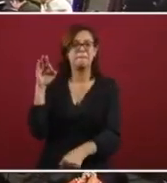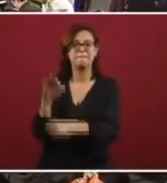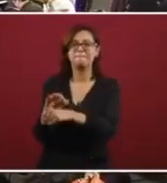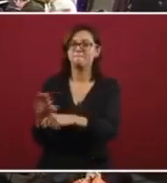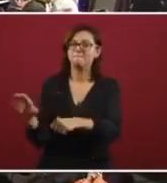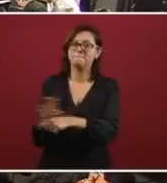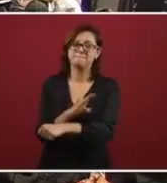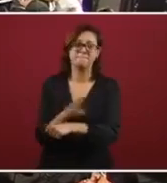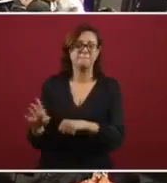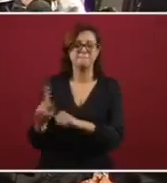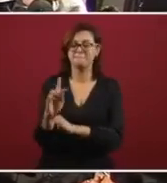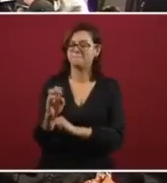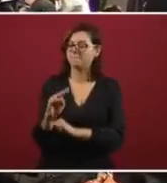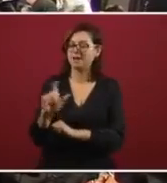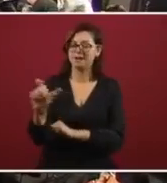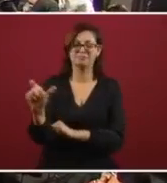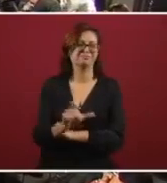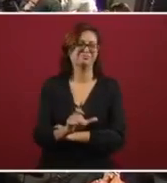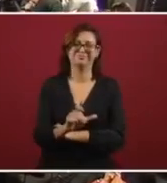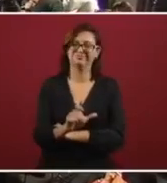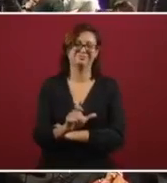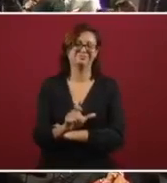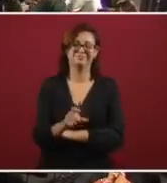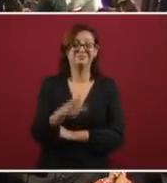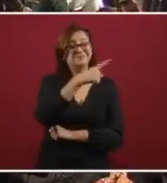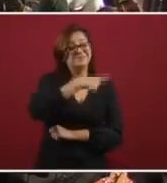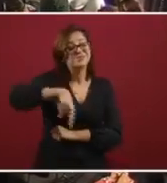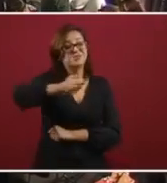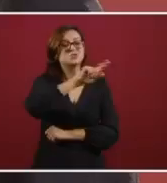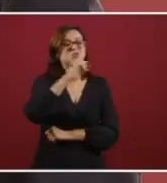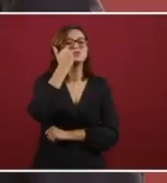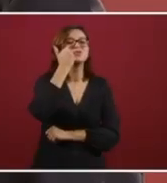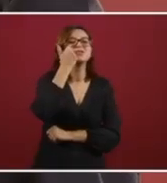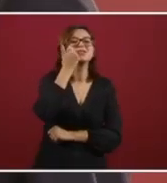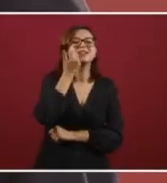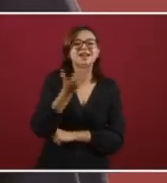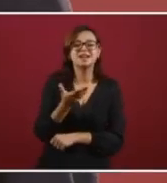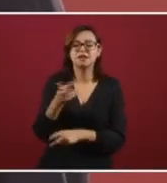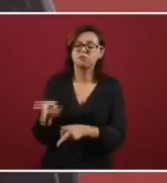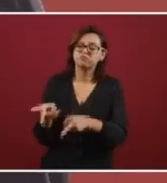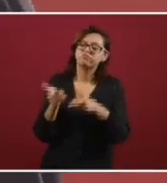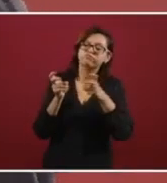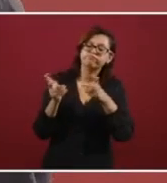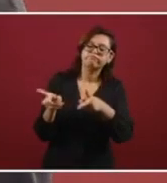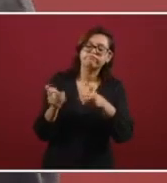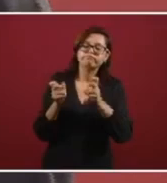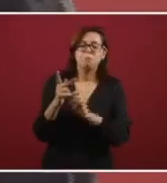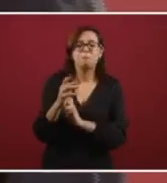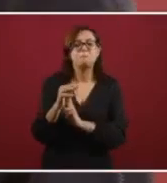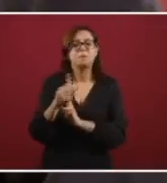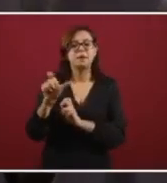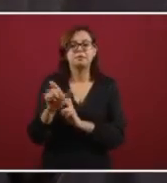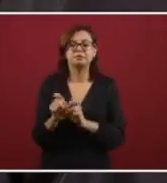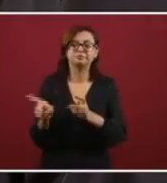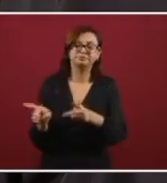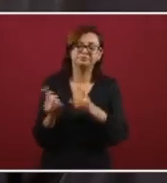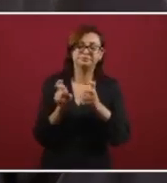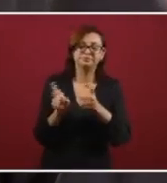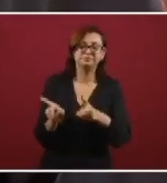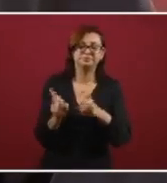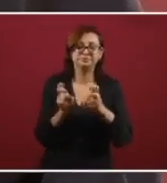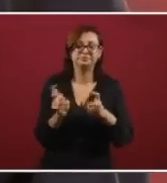se dedicaron durante mucho tiempo a exprimir a pemex mediante el